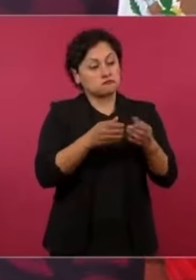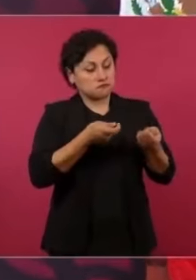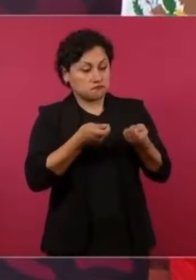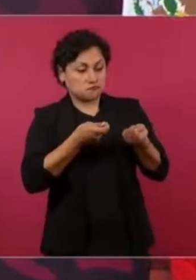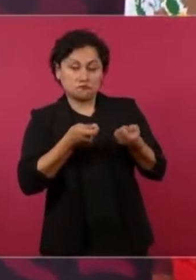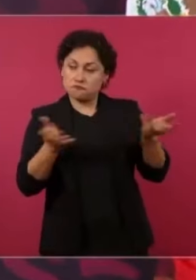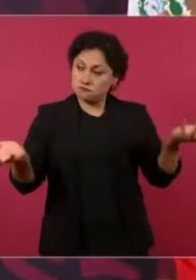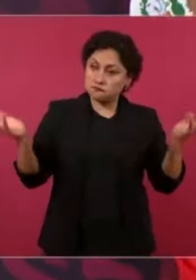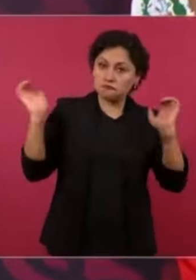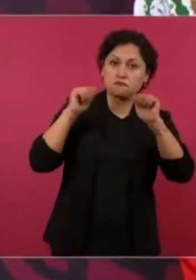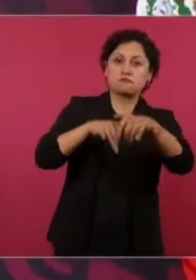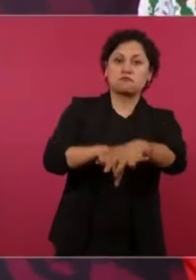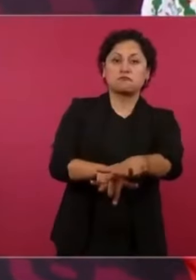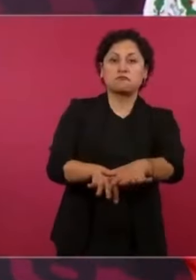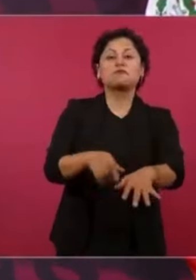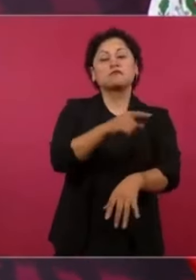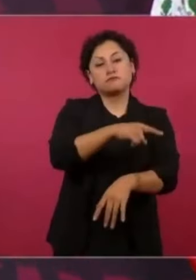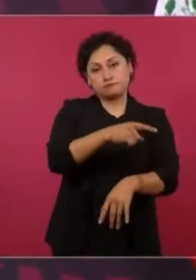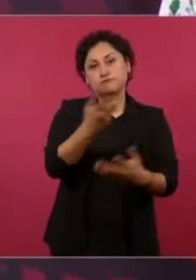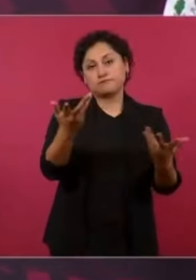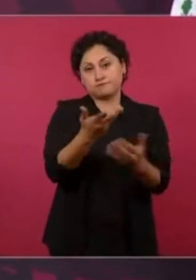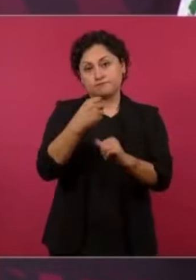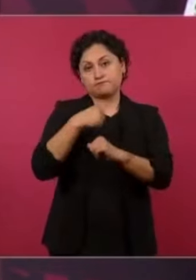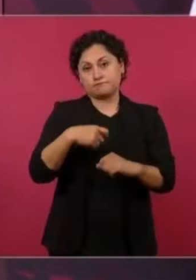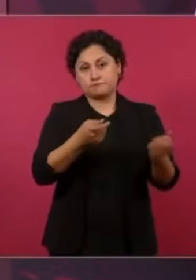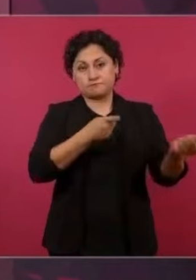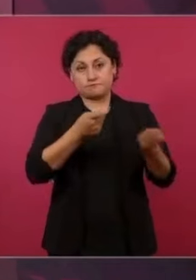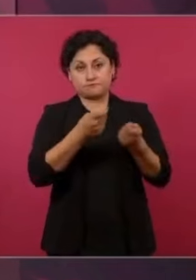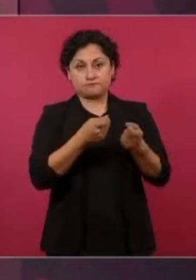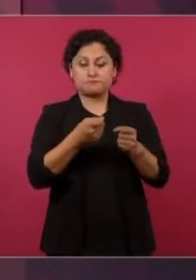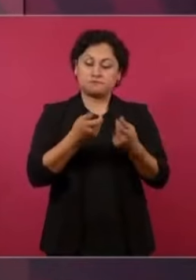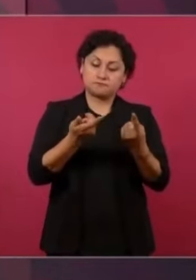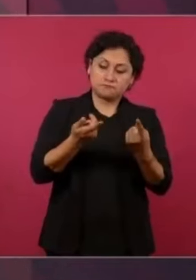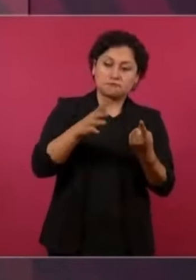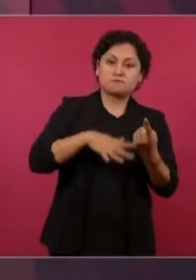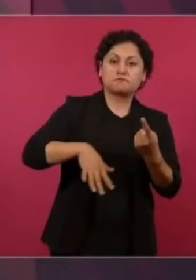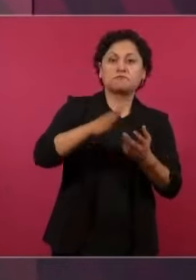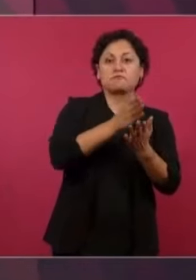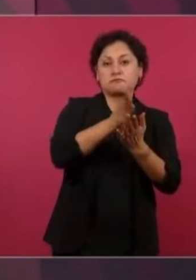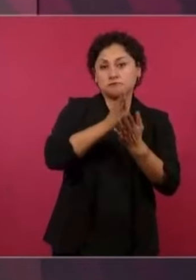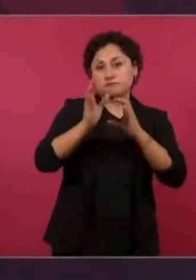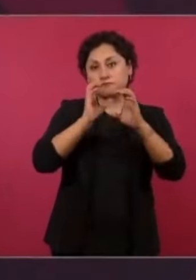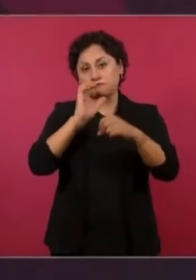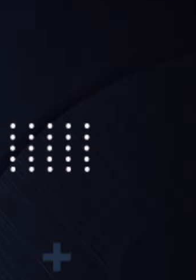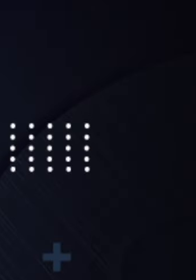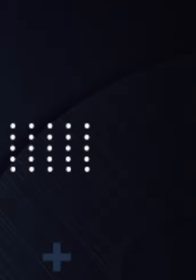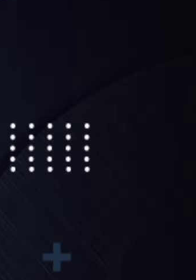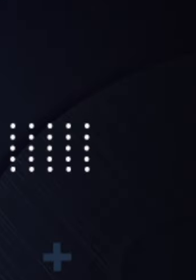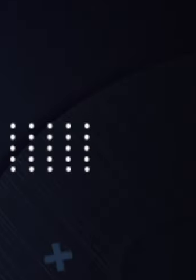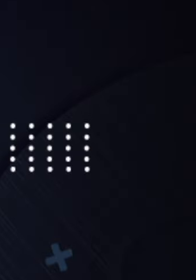y con los grupos conservadores.